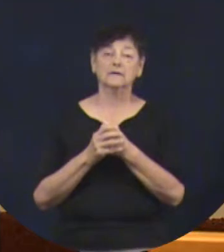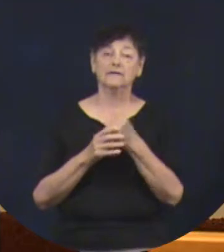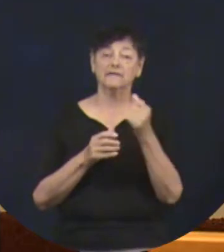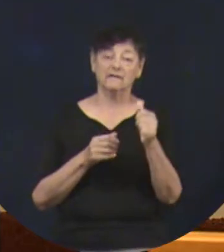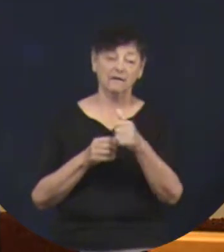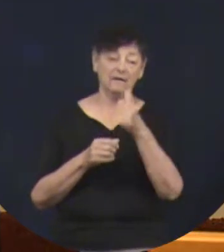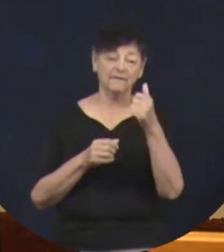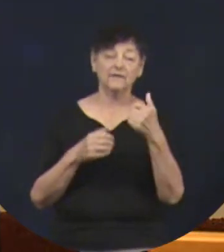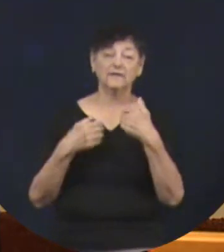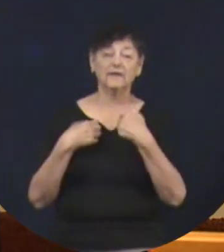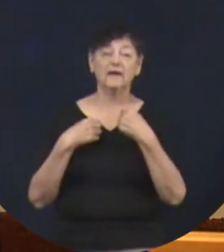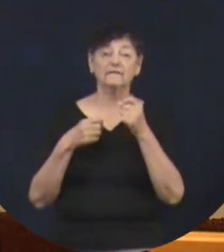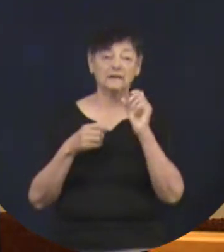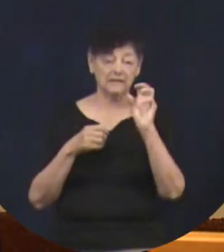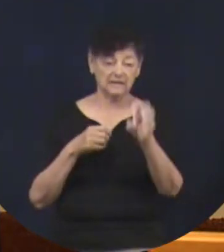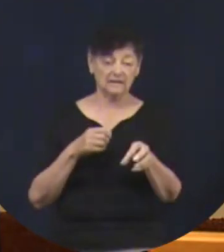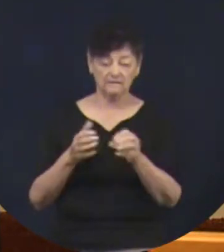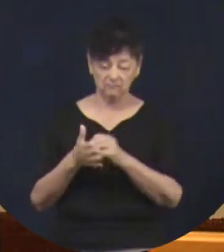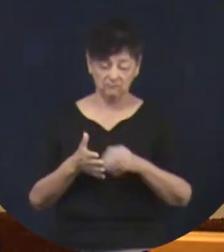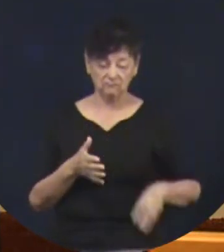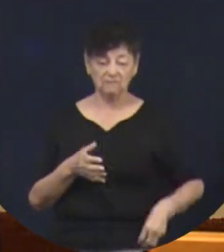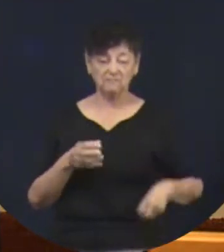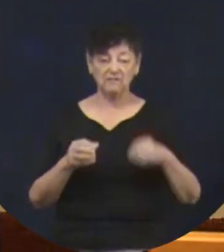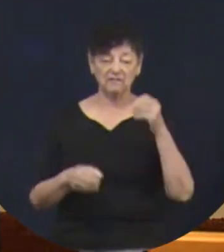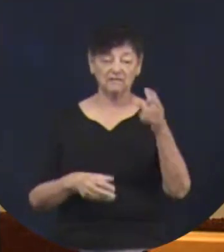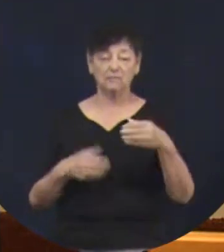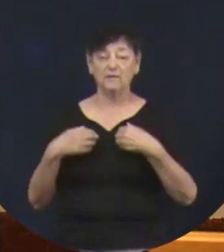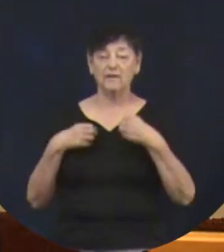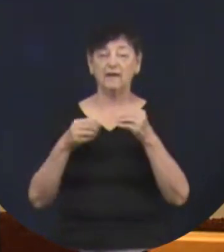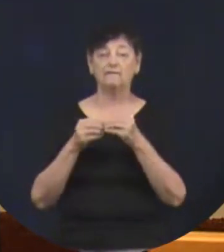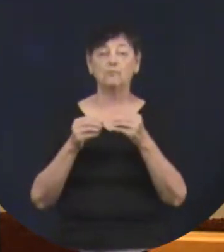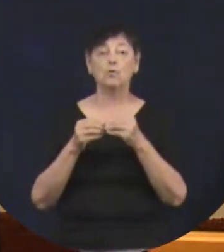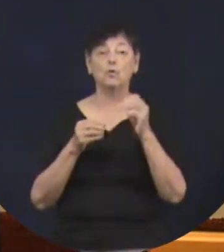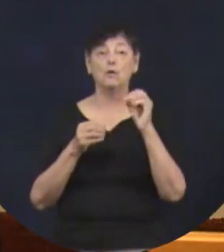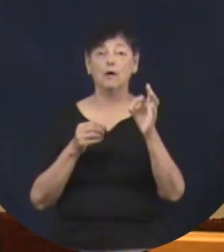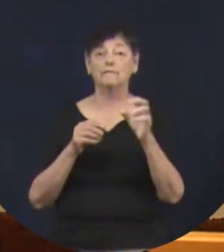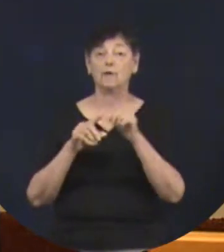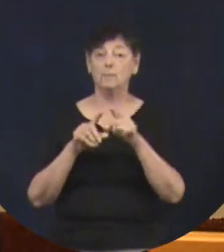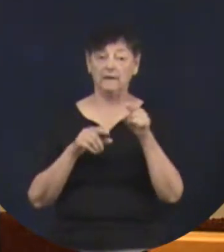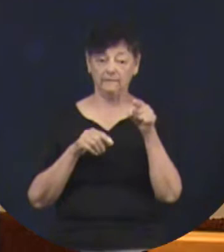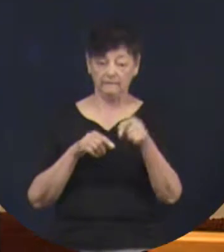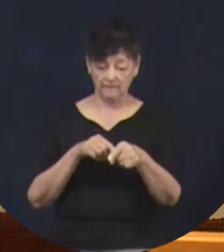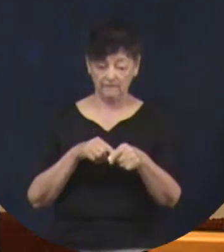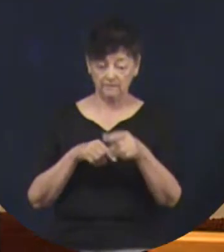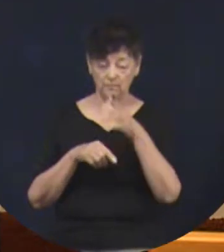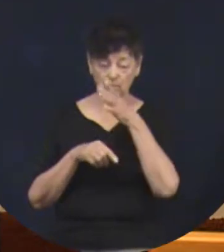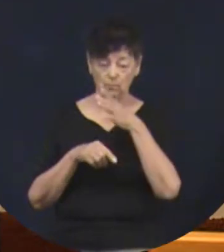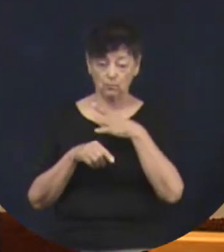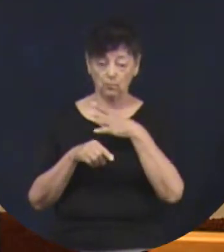porque los demás han echado de lo que les sobraba, pero esta, en su